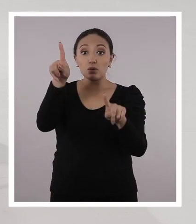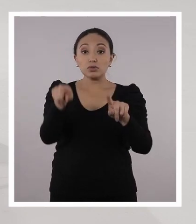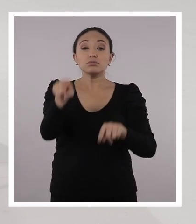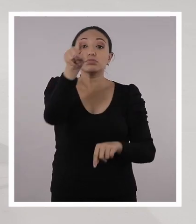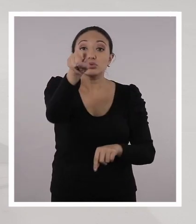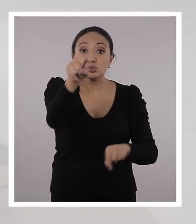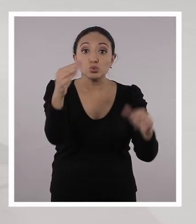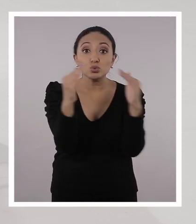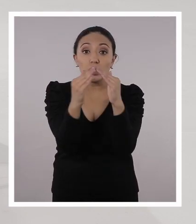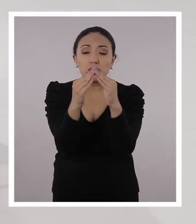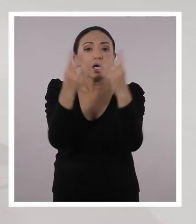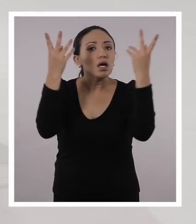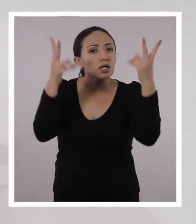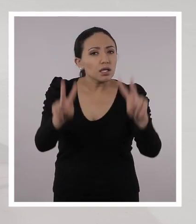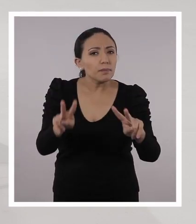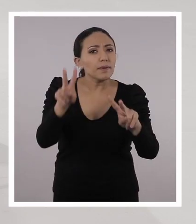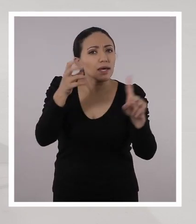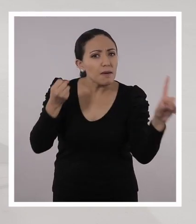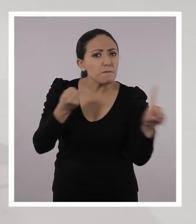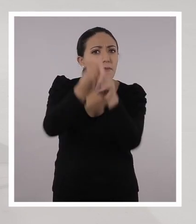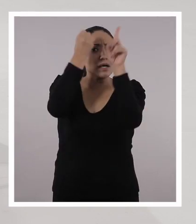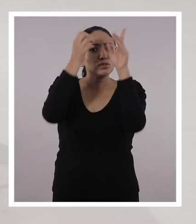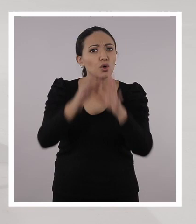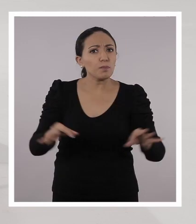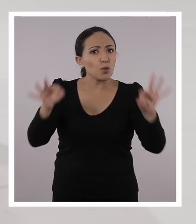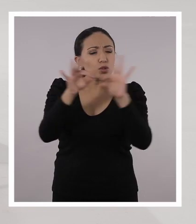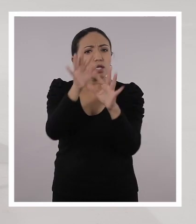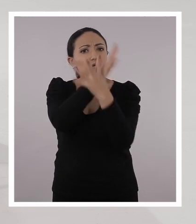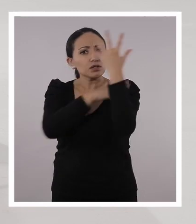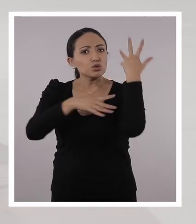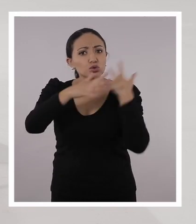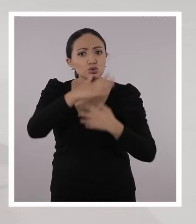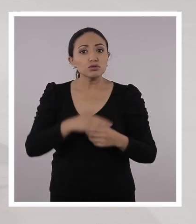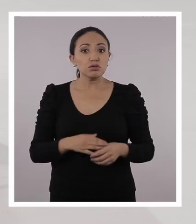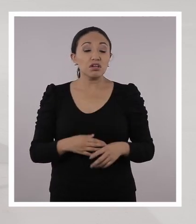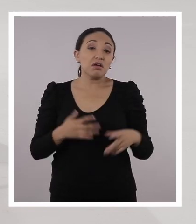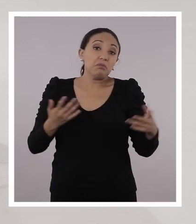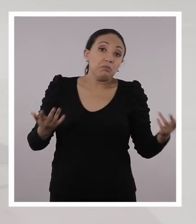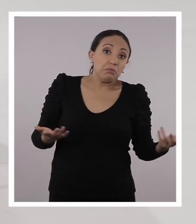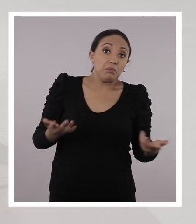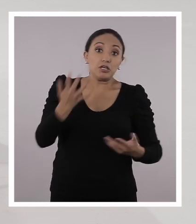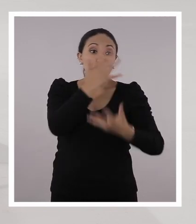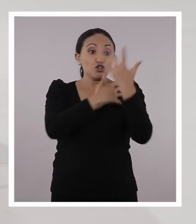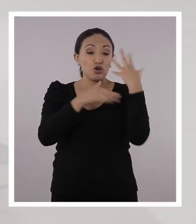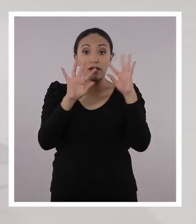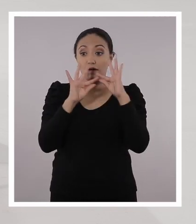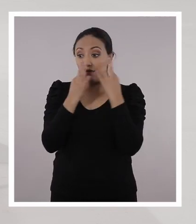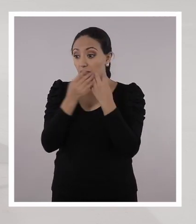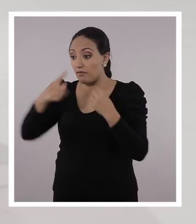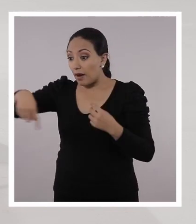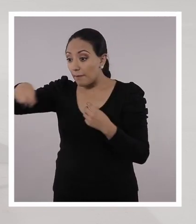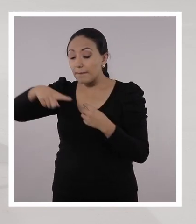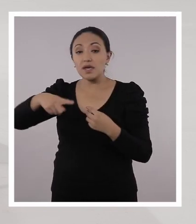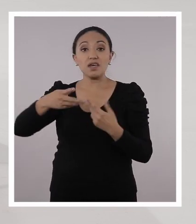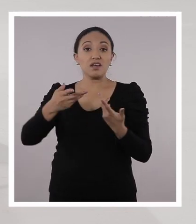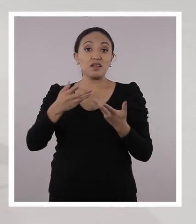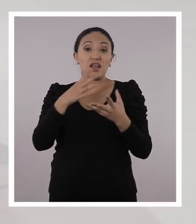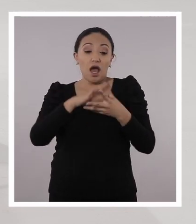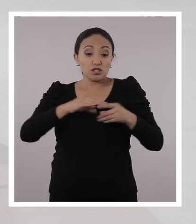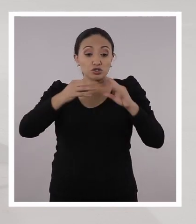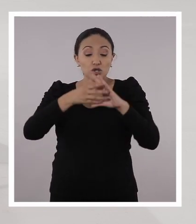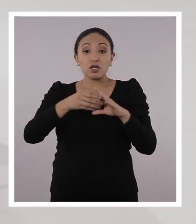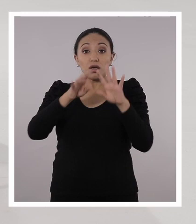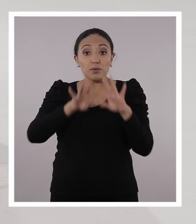segura que ustedes en casa también tienen cosas que les pueden haber impactado. ¿Tienen alguna reliquia familiar o una